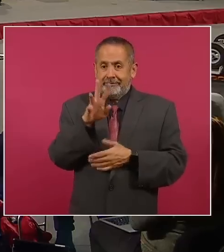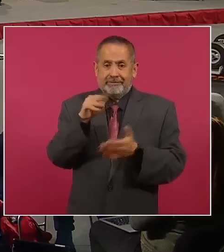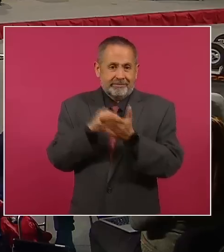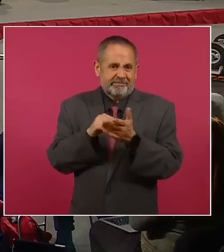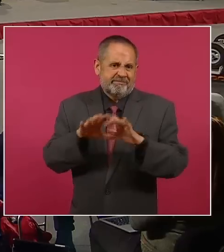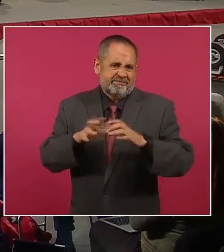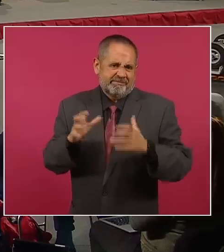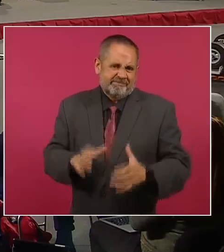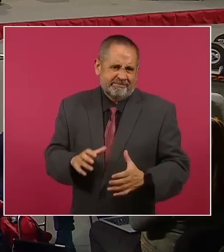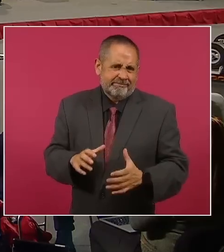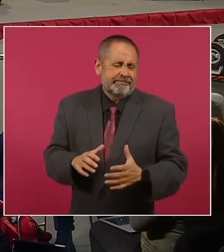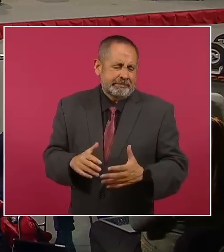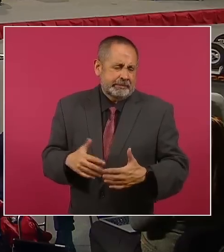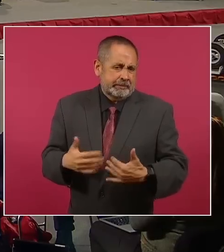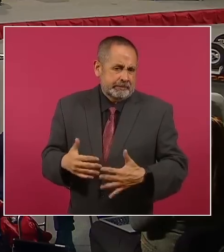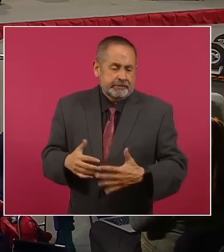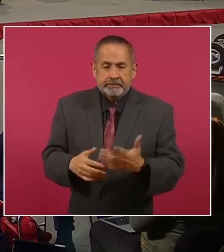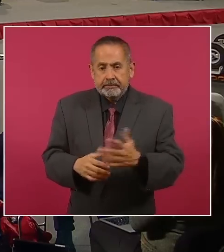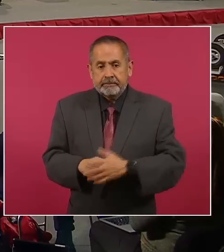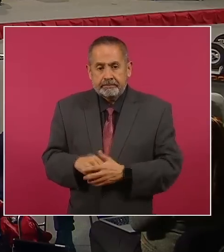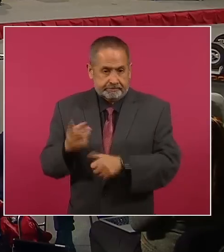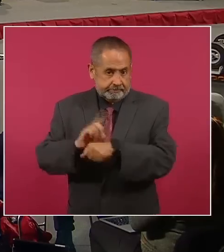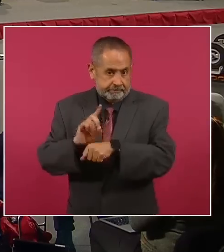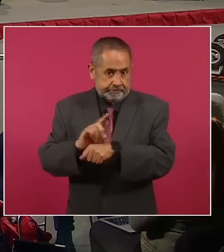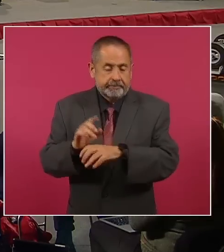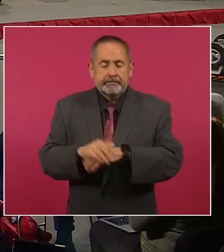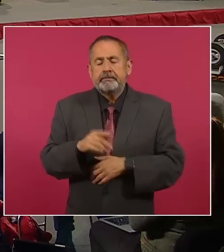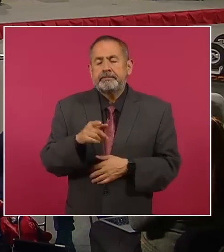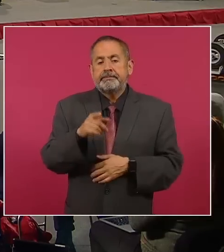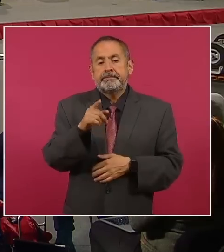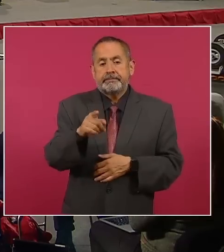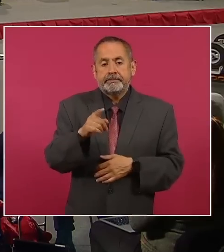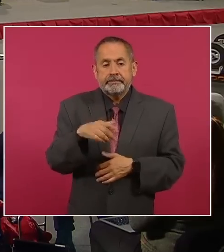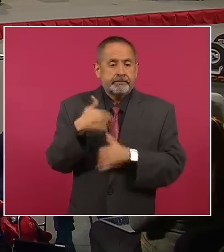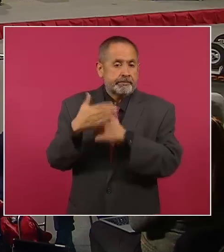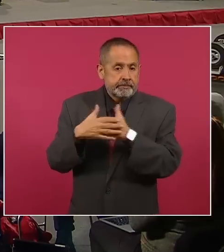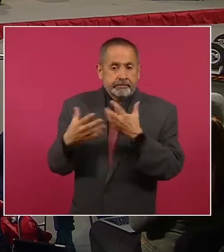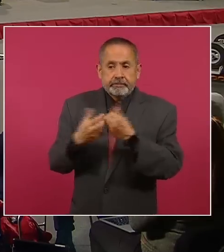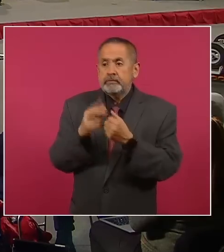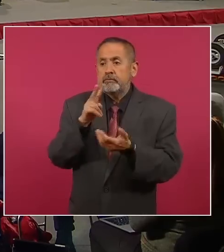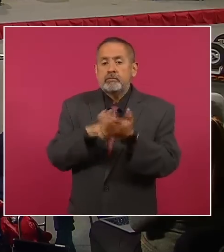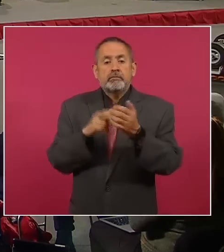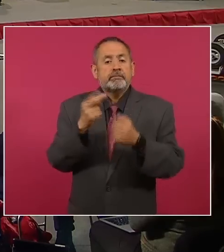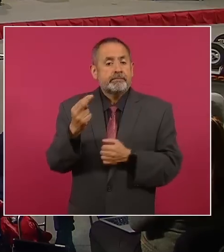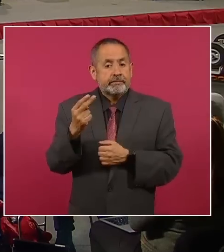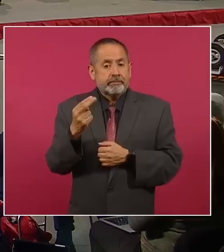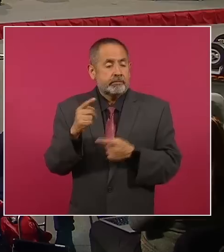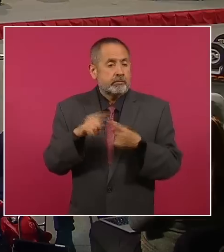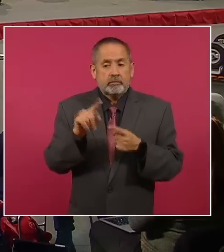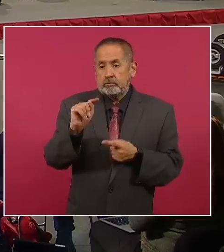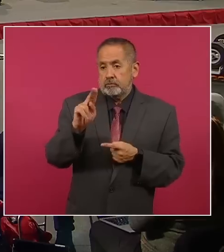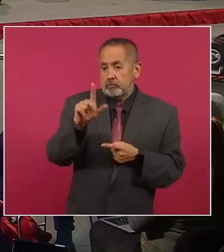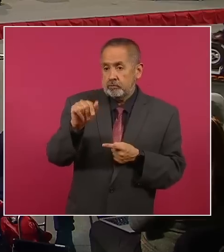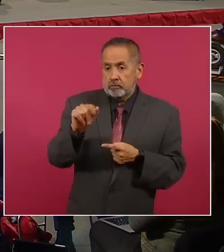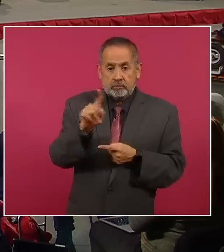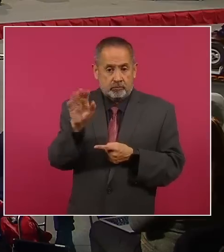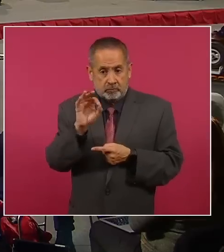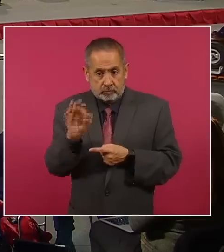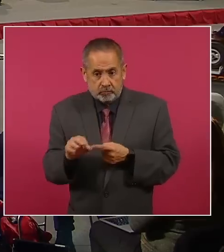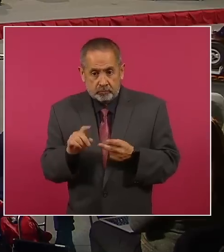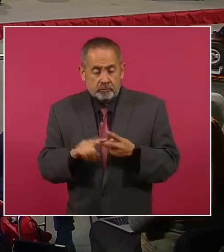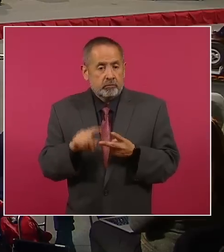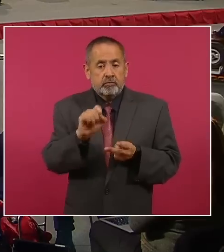ya con el proceso de la coquizadora de Tula al 100% y de Salina Cruz